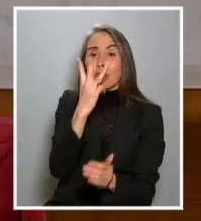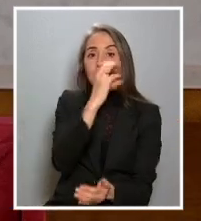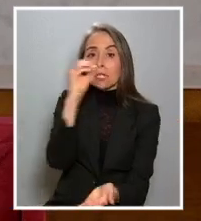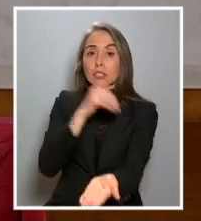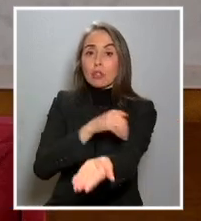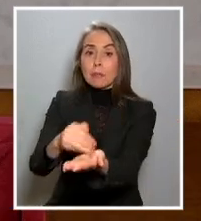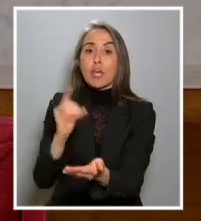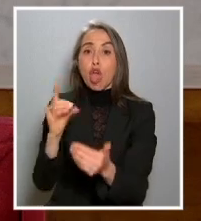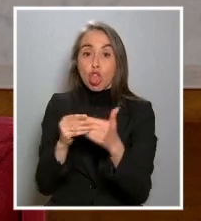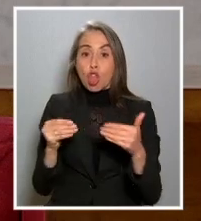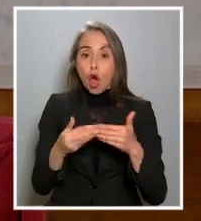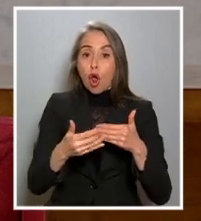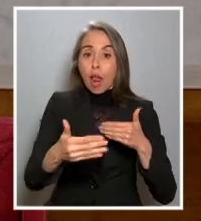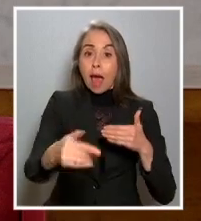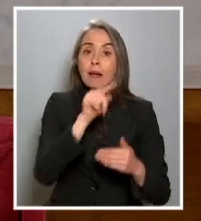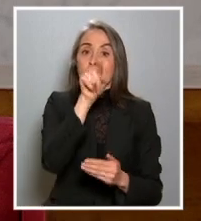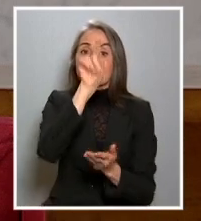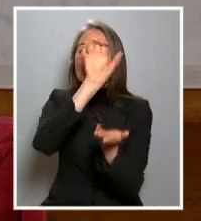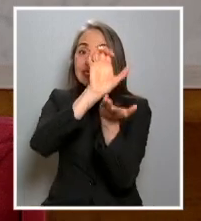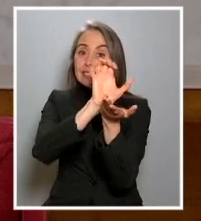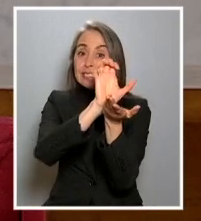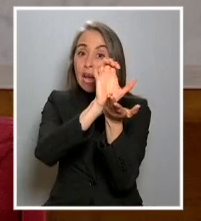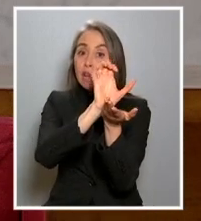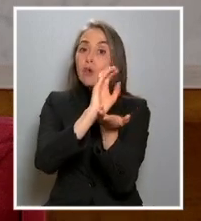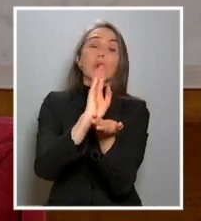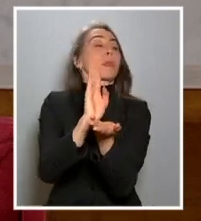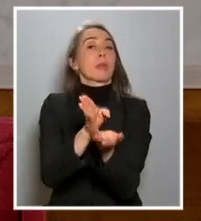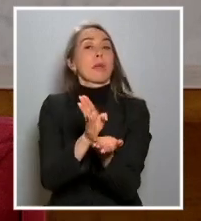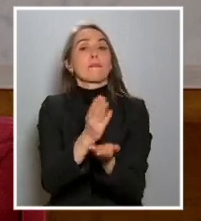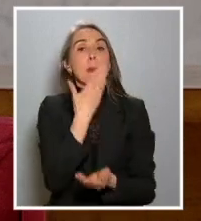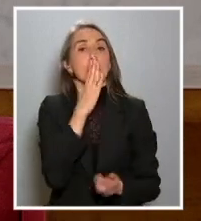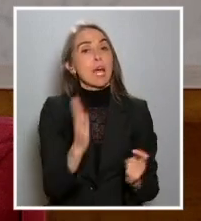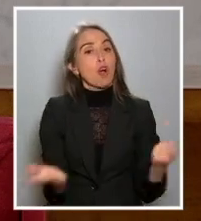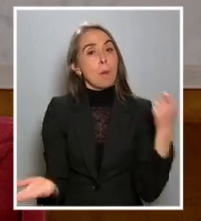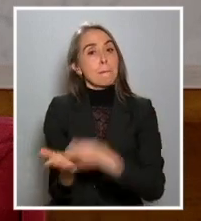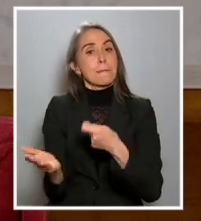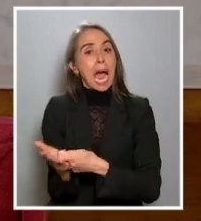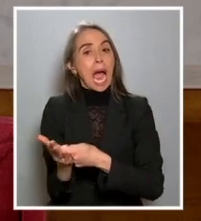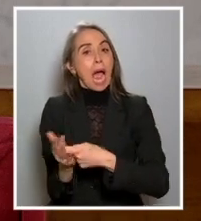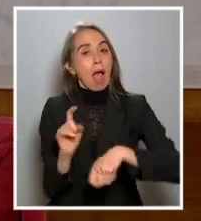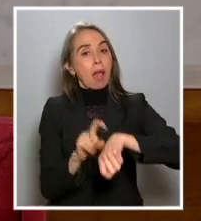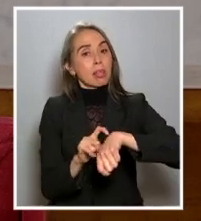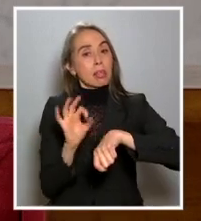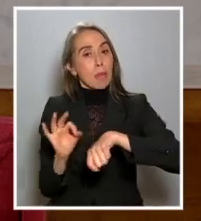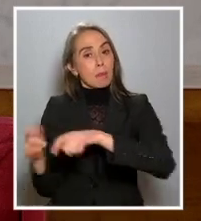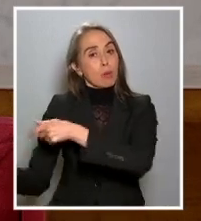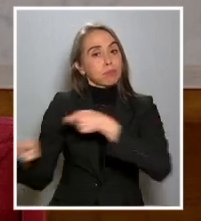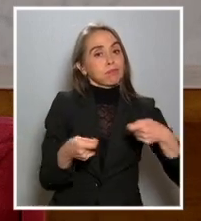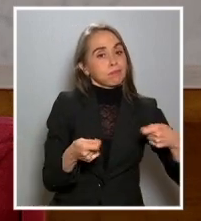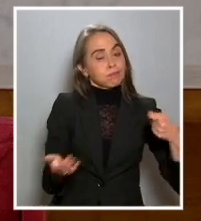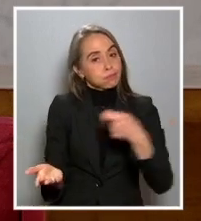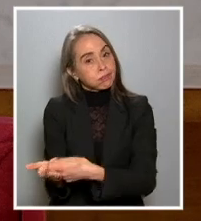y sabemos que aquí el Estado tiene que ser un mejor pagador. Además,